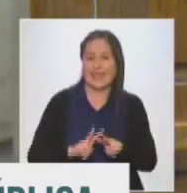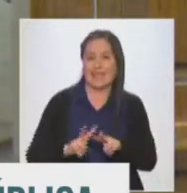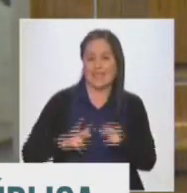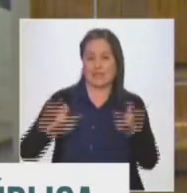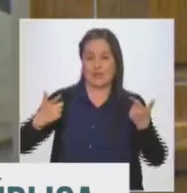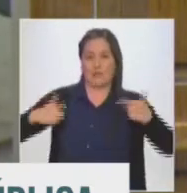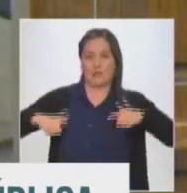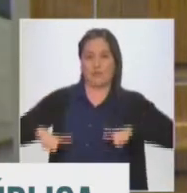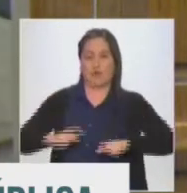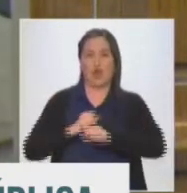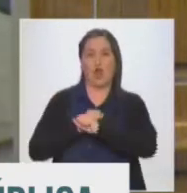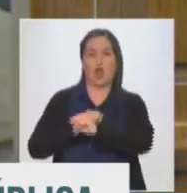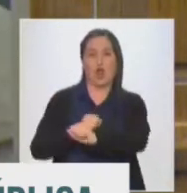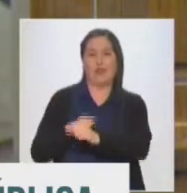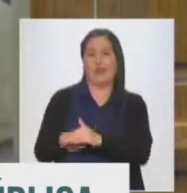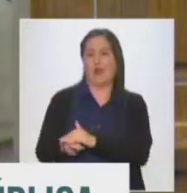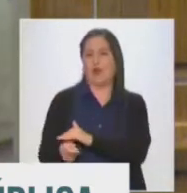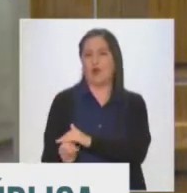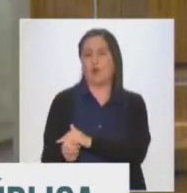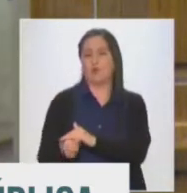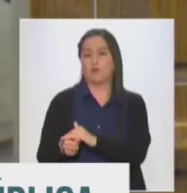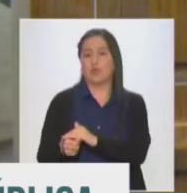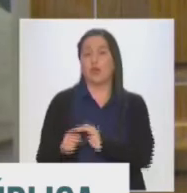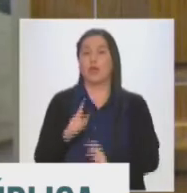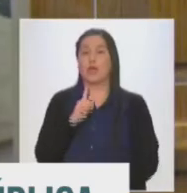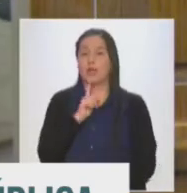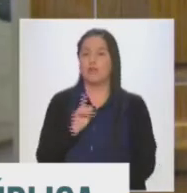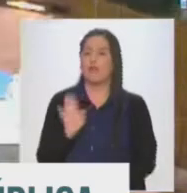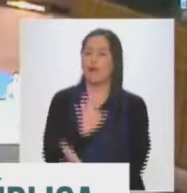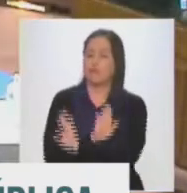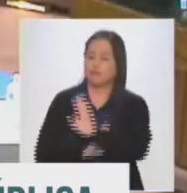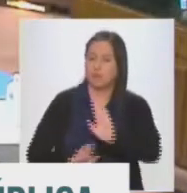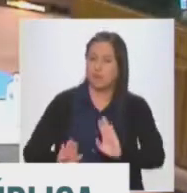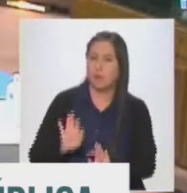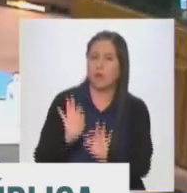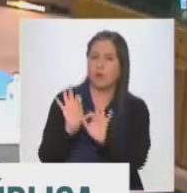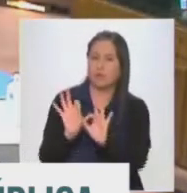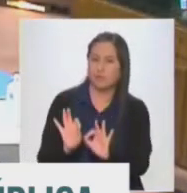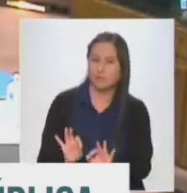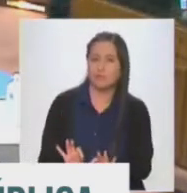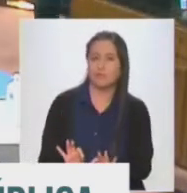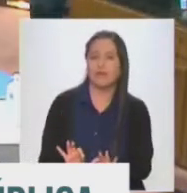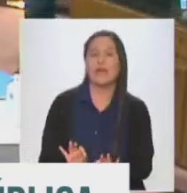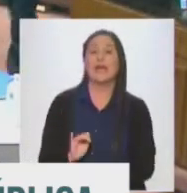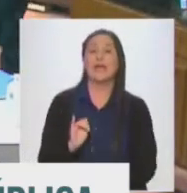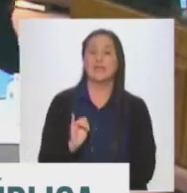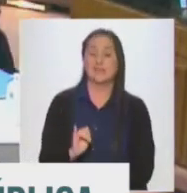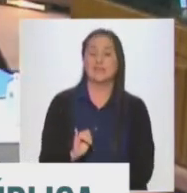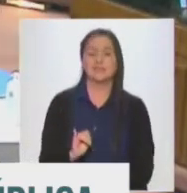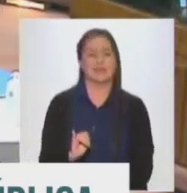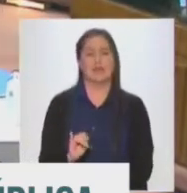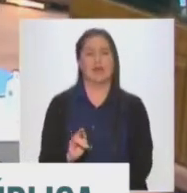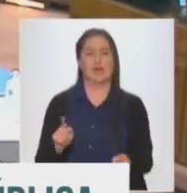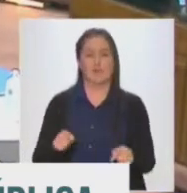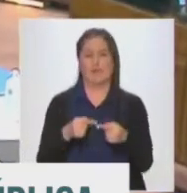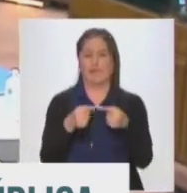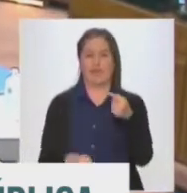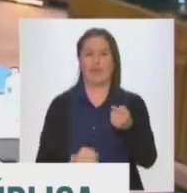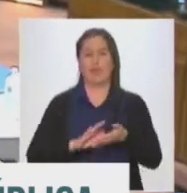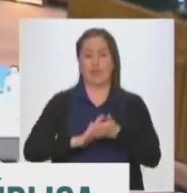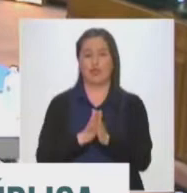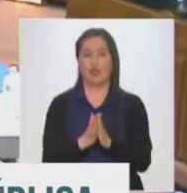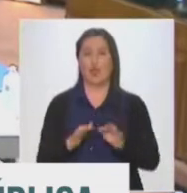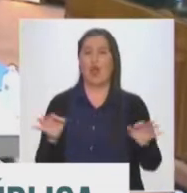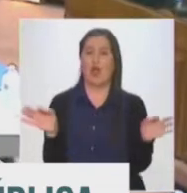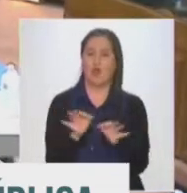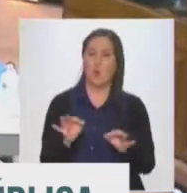Especializada Anticorrupción, que fue, por cierto, exhaustiva. Lo cual obviamente se contrapone a todos los argumentos que hemos estado escuchando